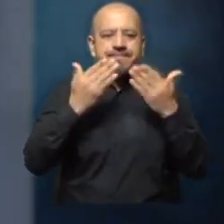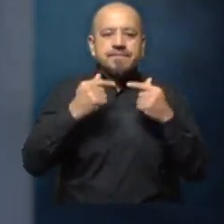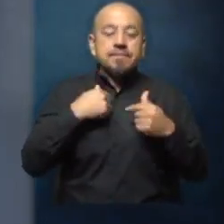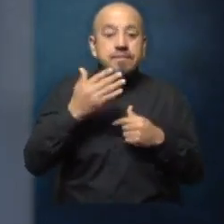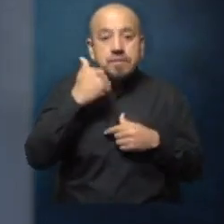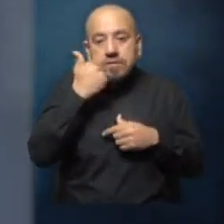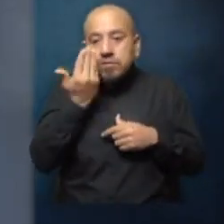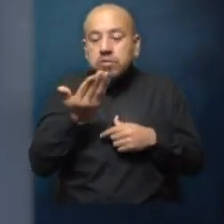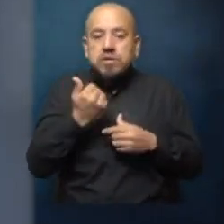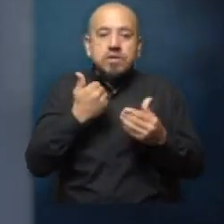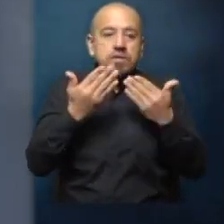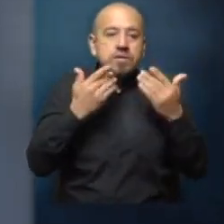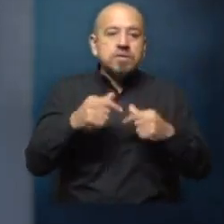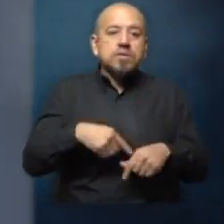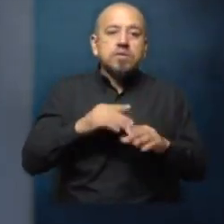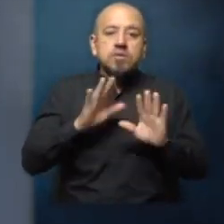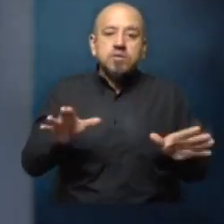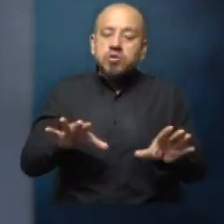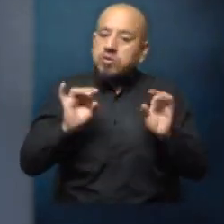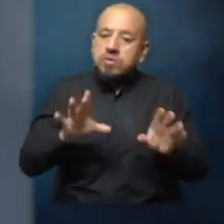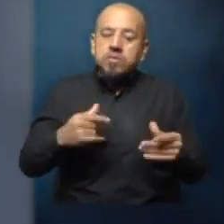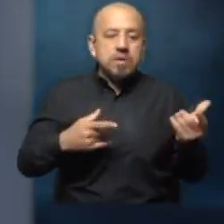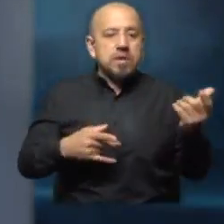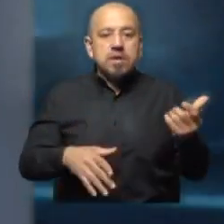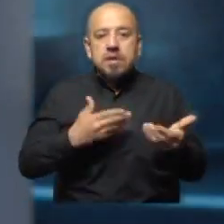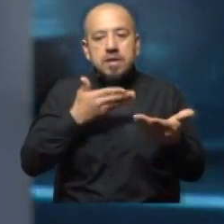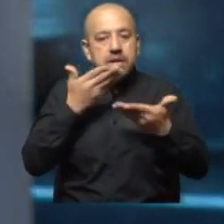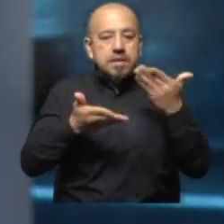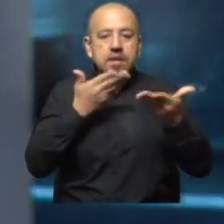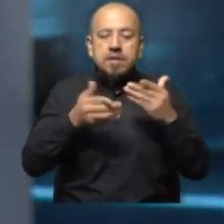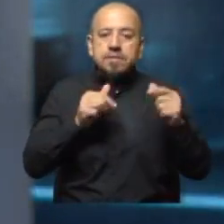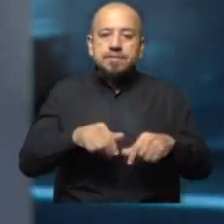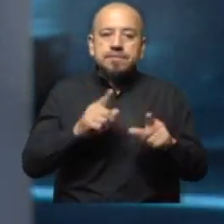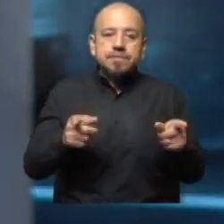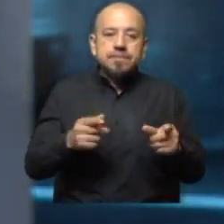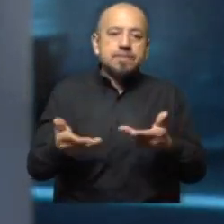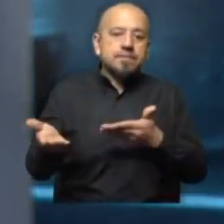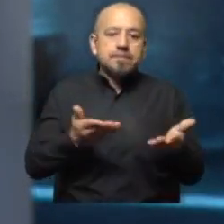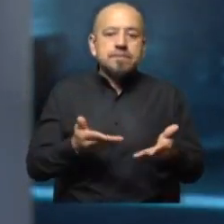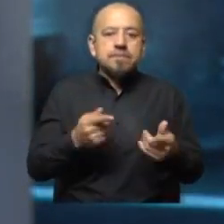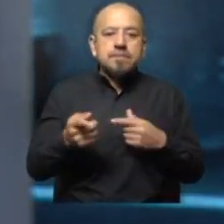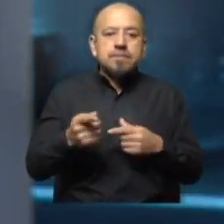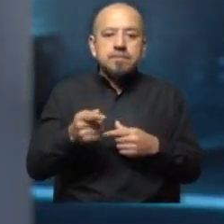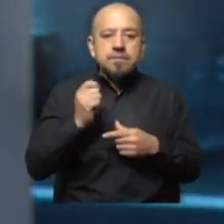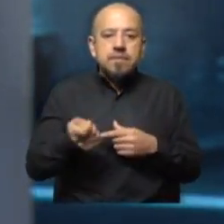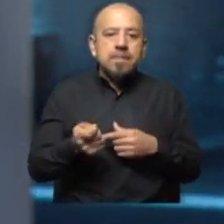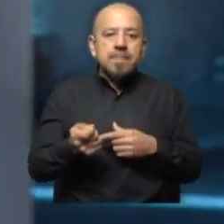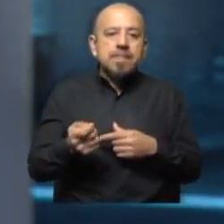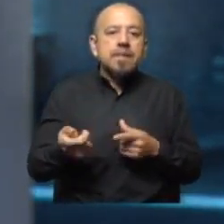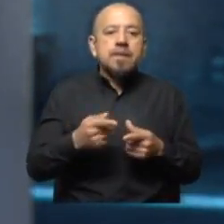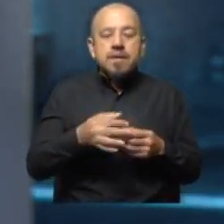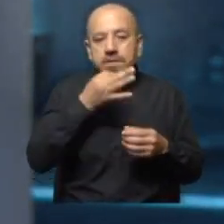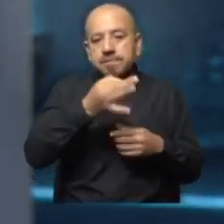moría de vergüenza dólares y el único que voy a hacer es cantar y no puedo hablar vos nos presentábamos paso paso la gorrita haces todo el